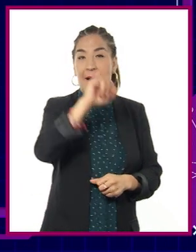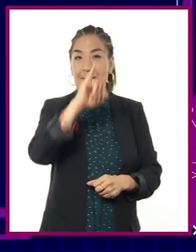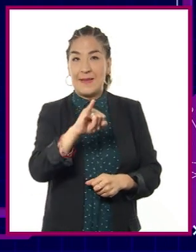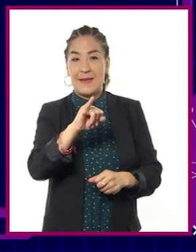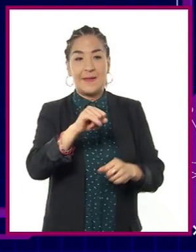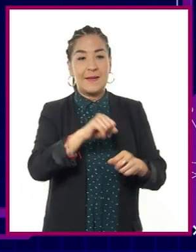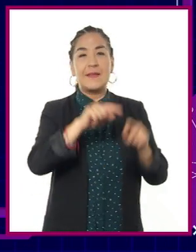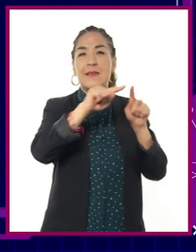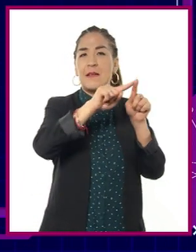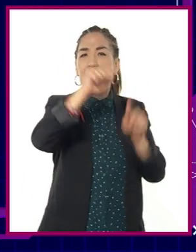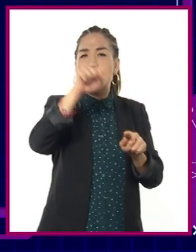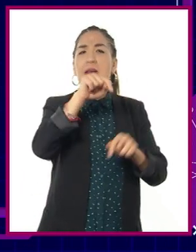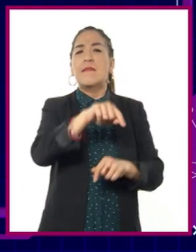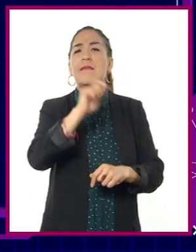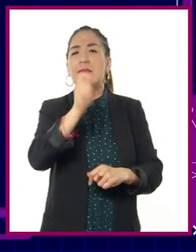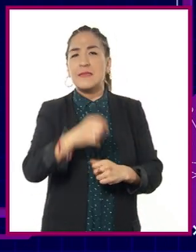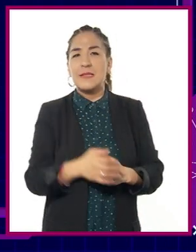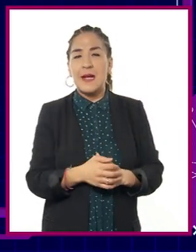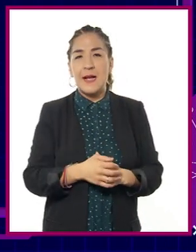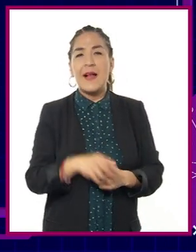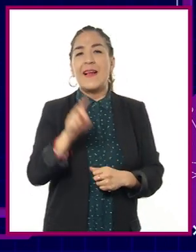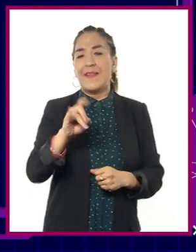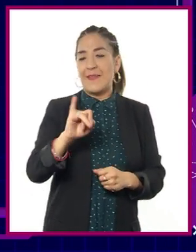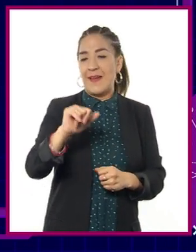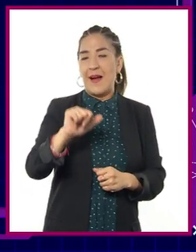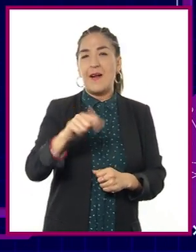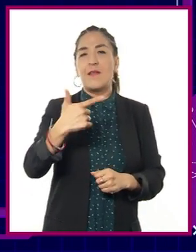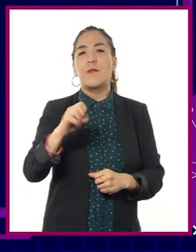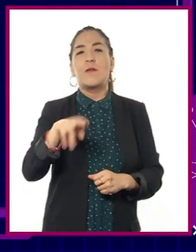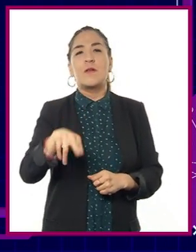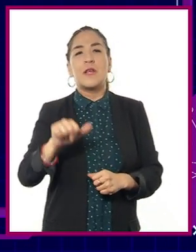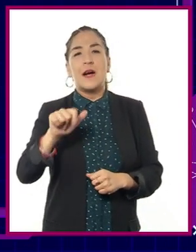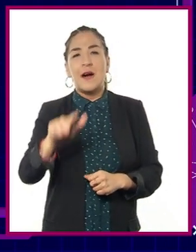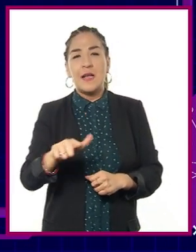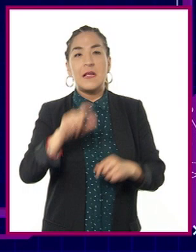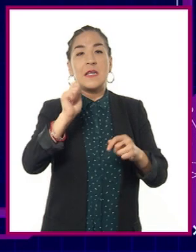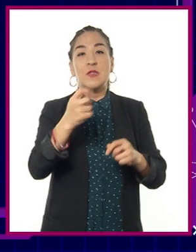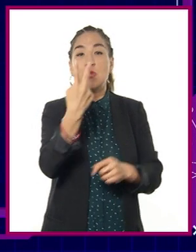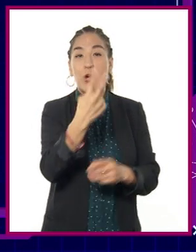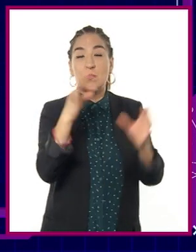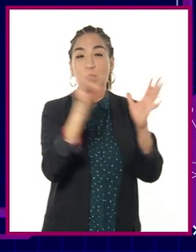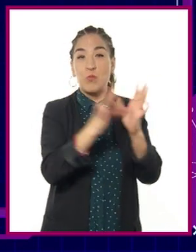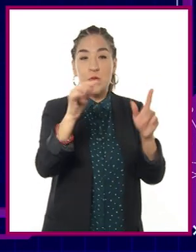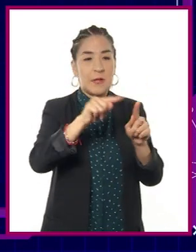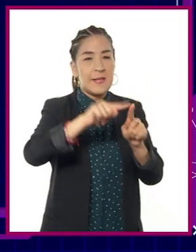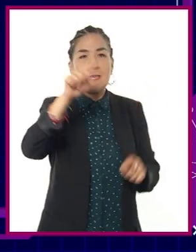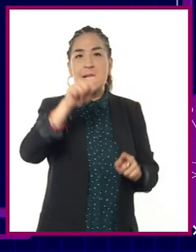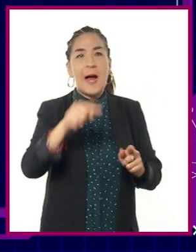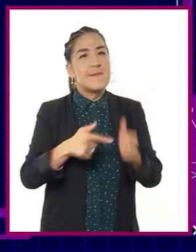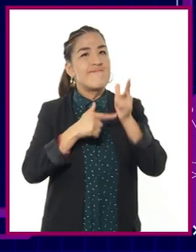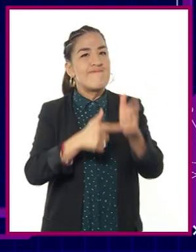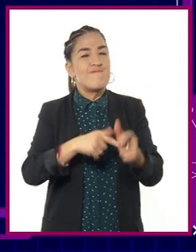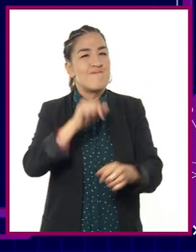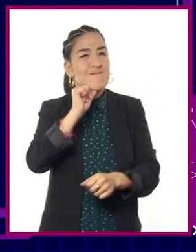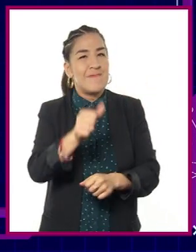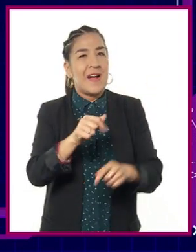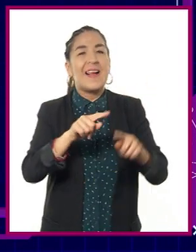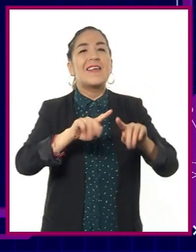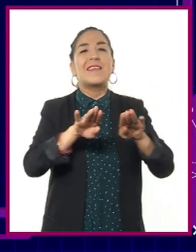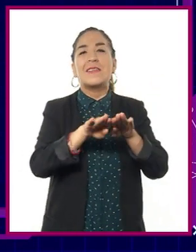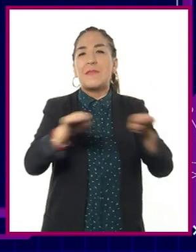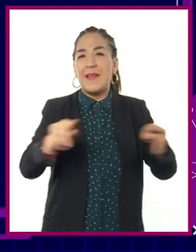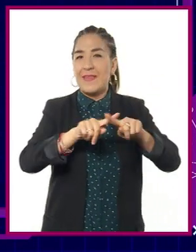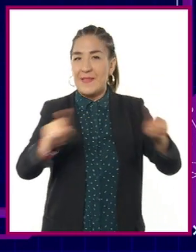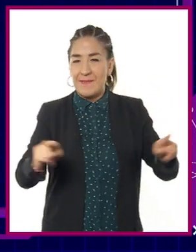el decágono es una diagonal al unir dos vértices no consecutivos.